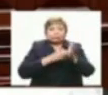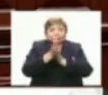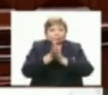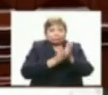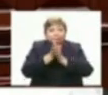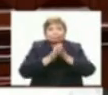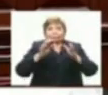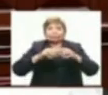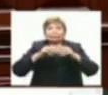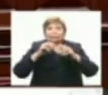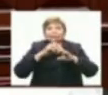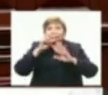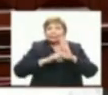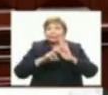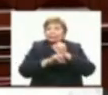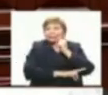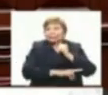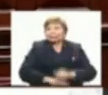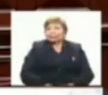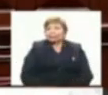ambicioso programa nacional.